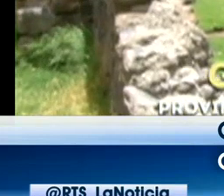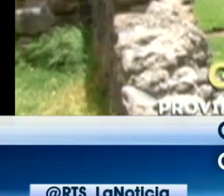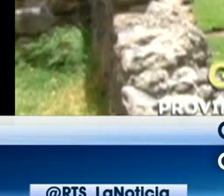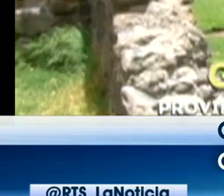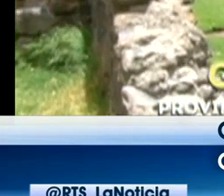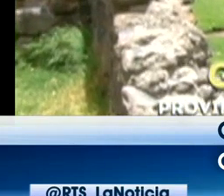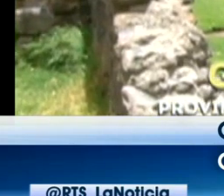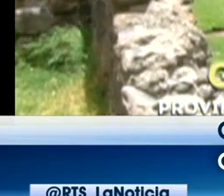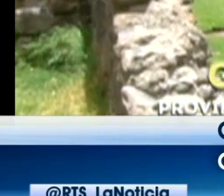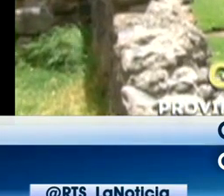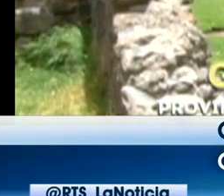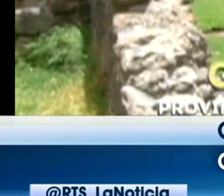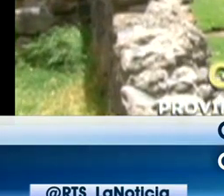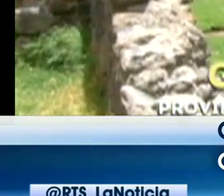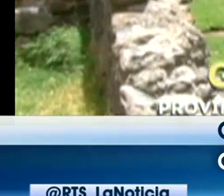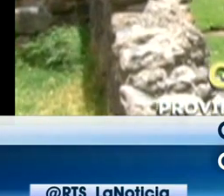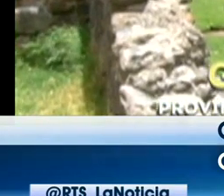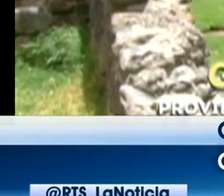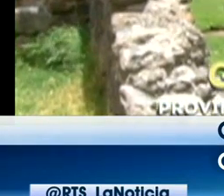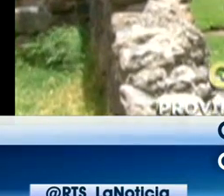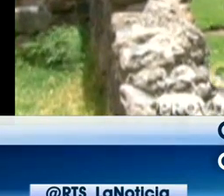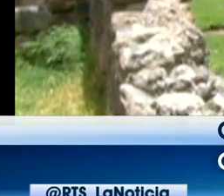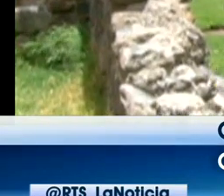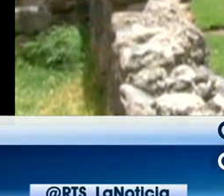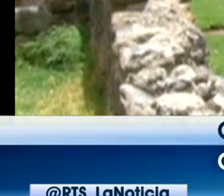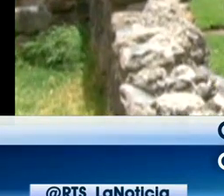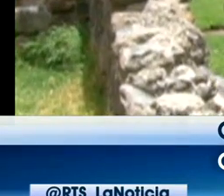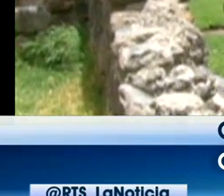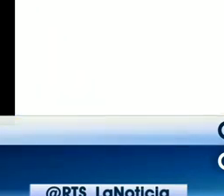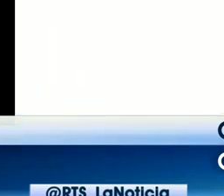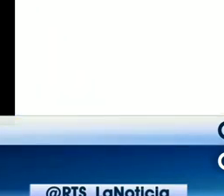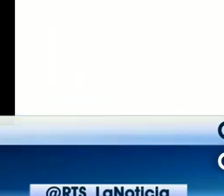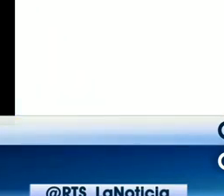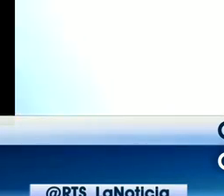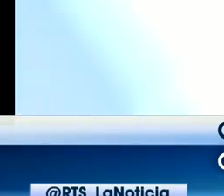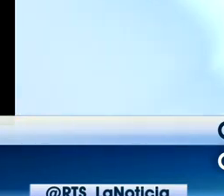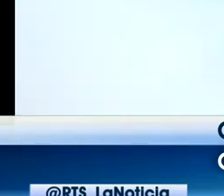San Sebastián, Tuncahuán, Guabalac.